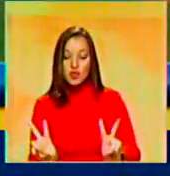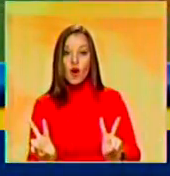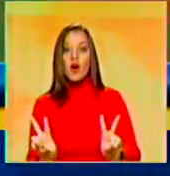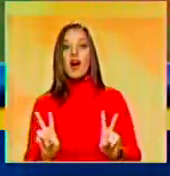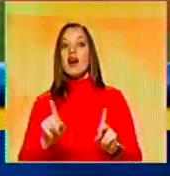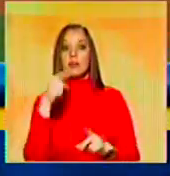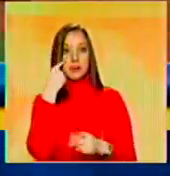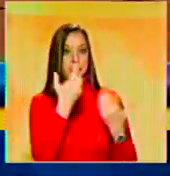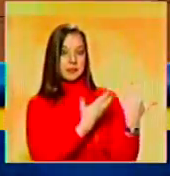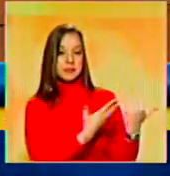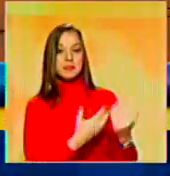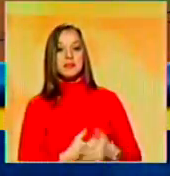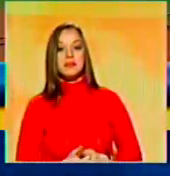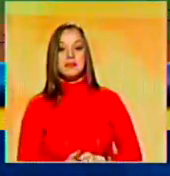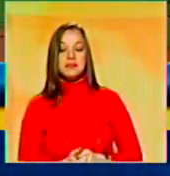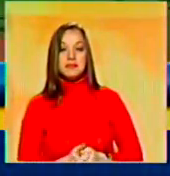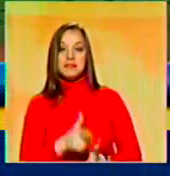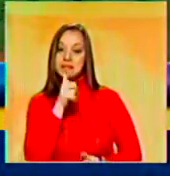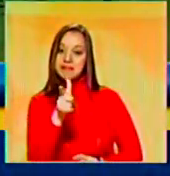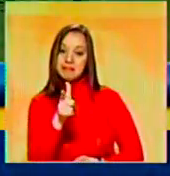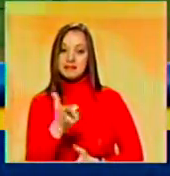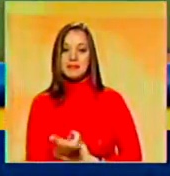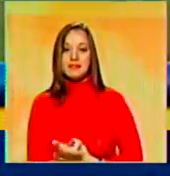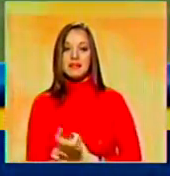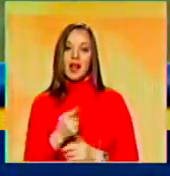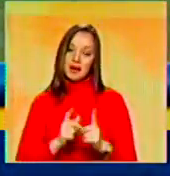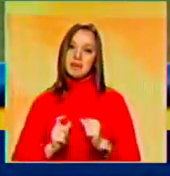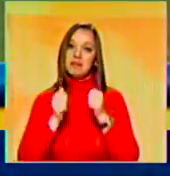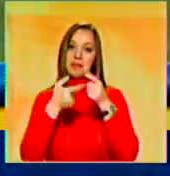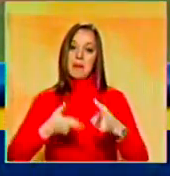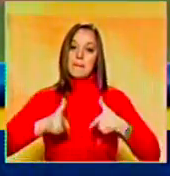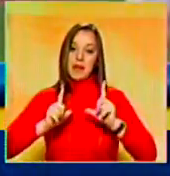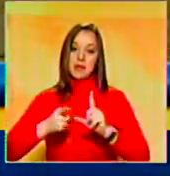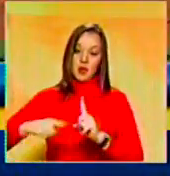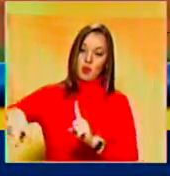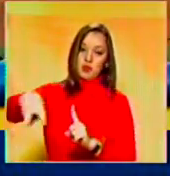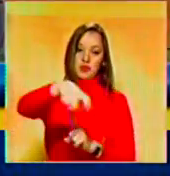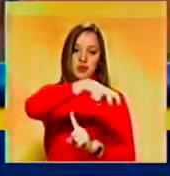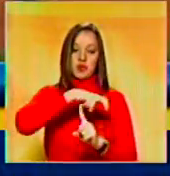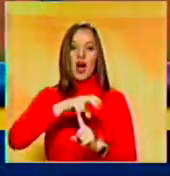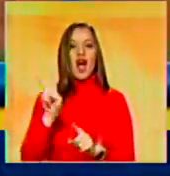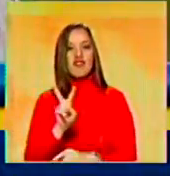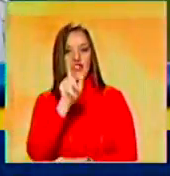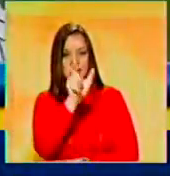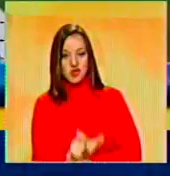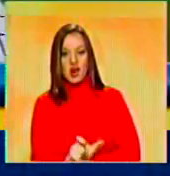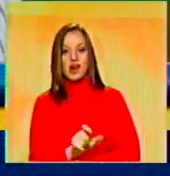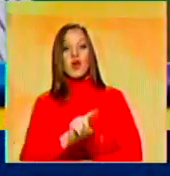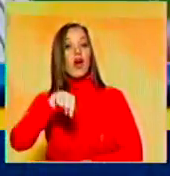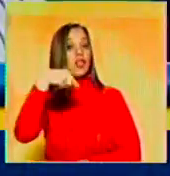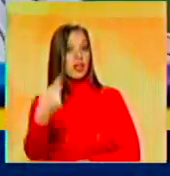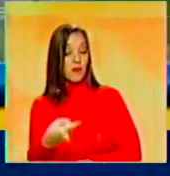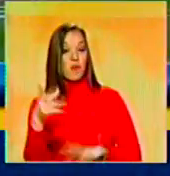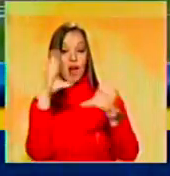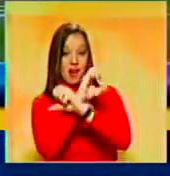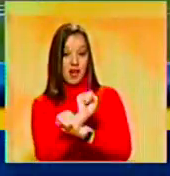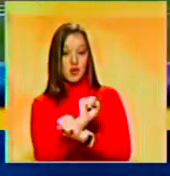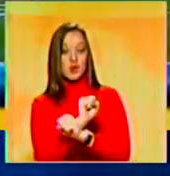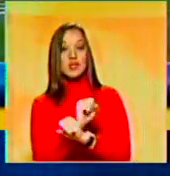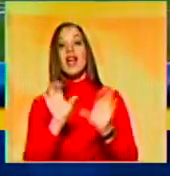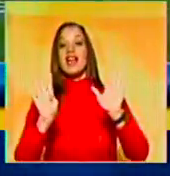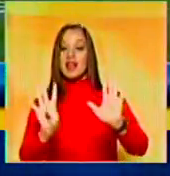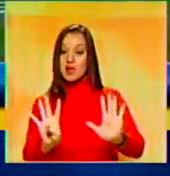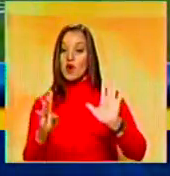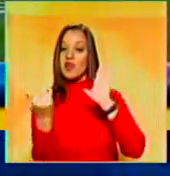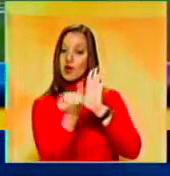corto, pero Hardy lanzó mal al intermedio, permitiendo las anotaciones de Ichiro Suzuki y José Pirela, al venezolano. Pero el turno de la noche llegó en la novena entrada